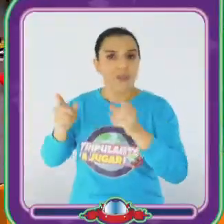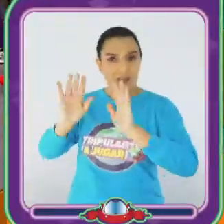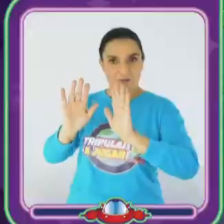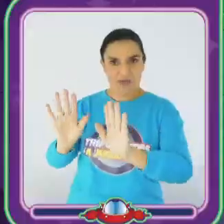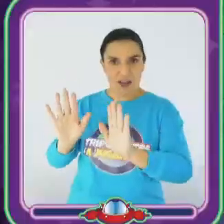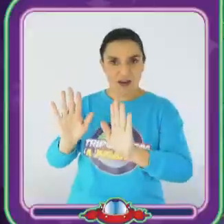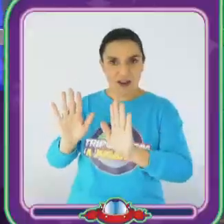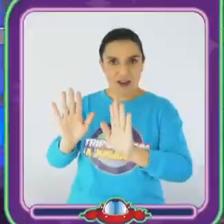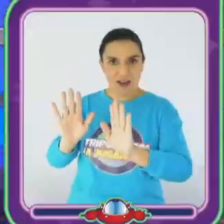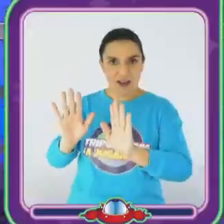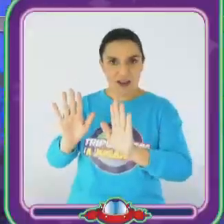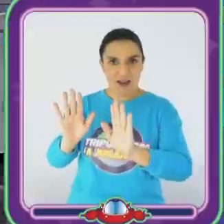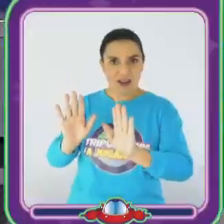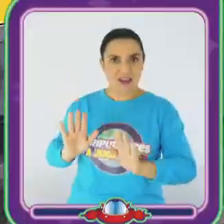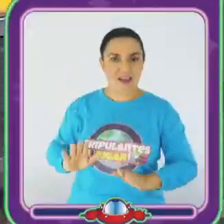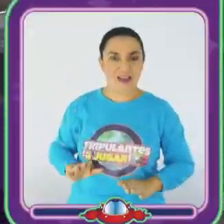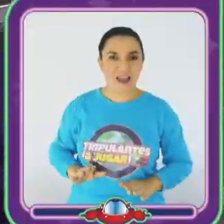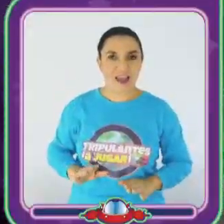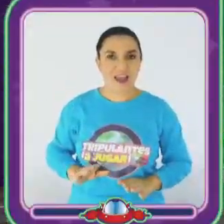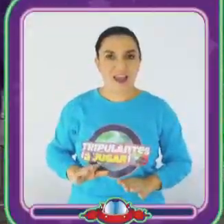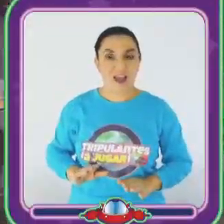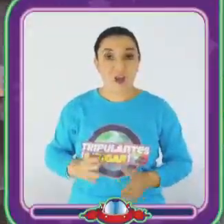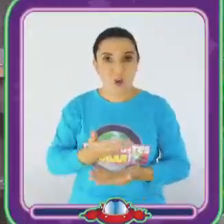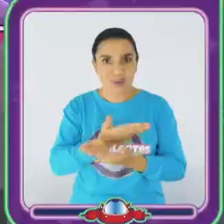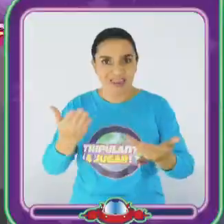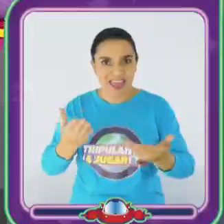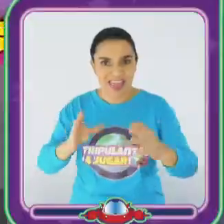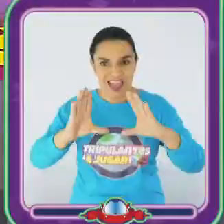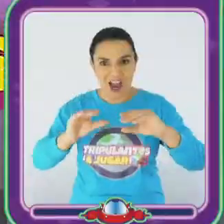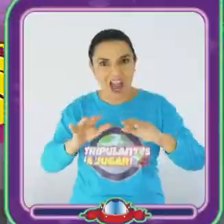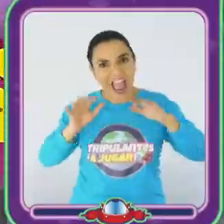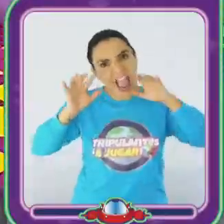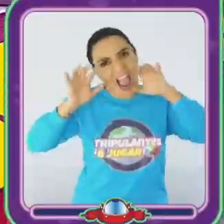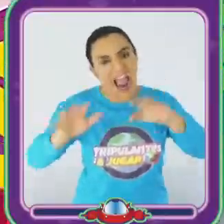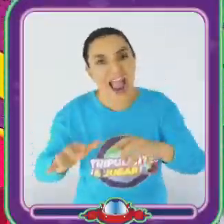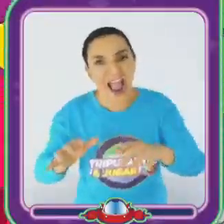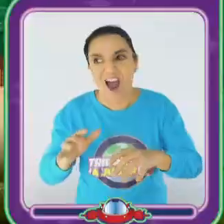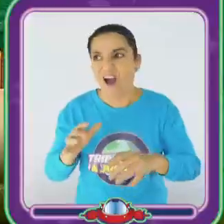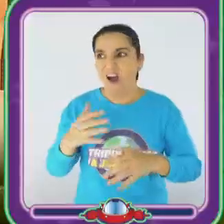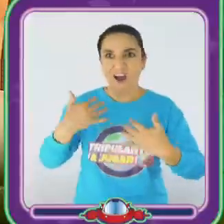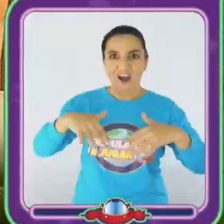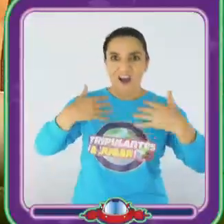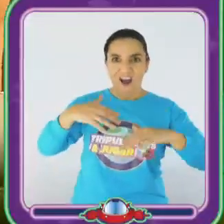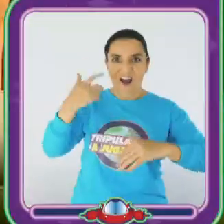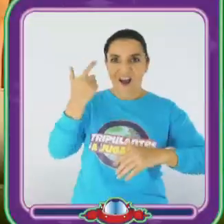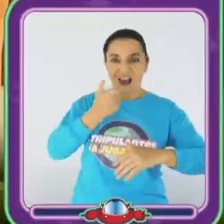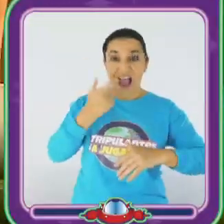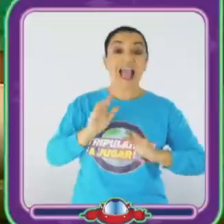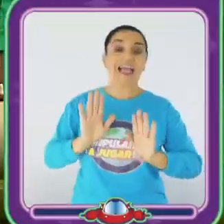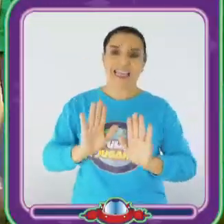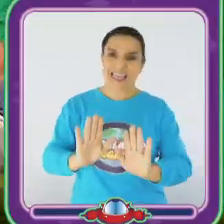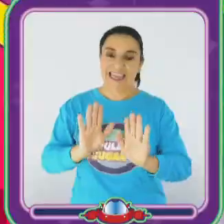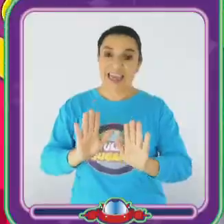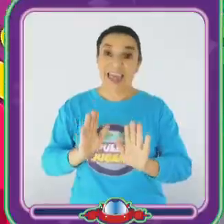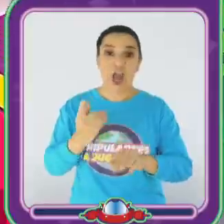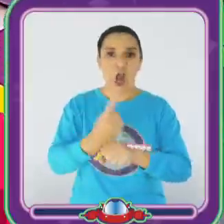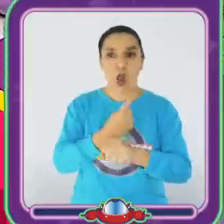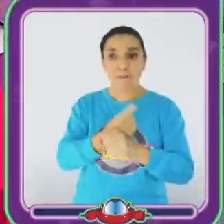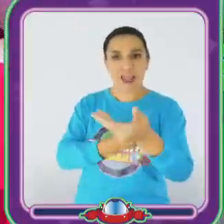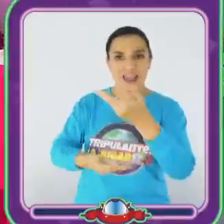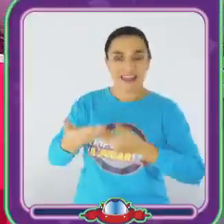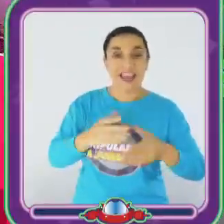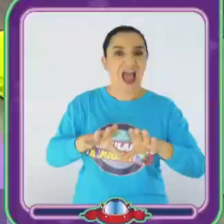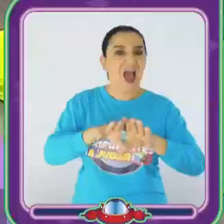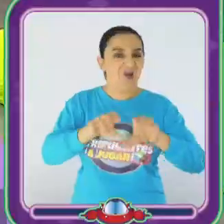Pero cuando la música se detenga, se lanzan. ¡Ja! Sobre un cojín. Y se quedan ahí.